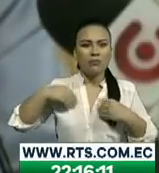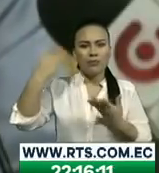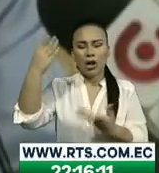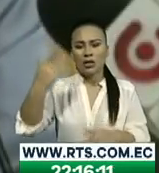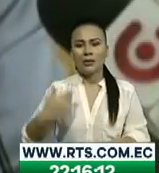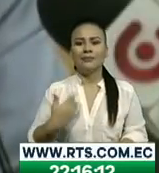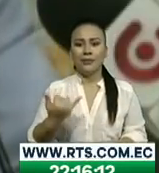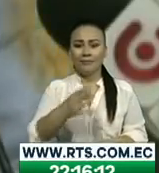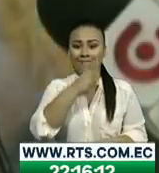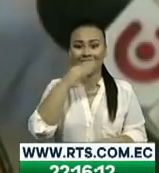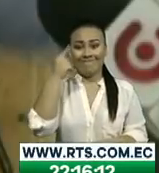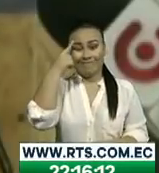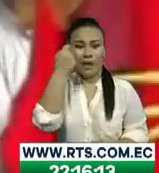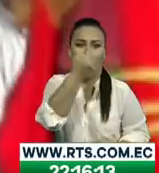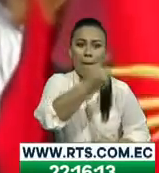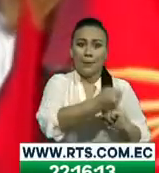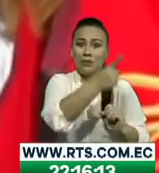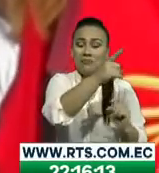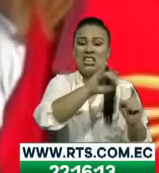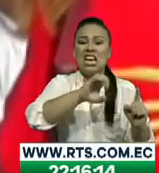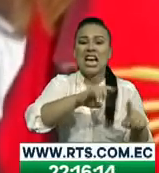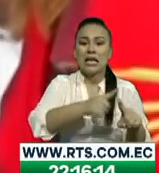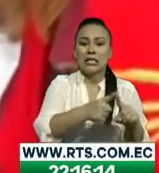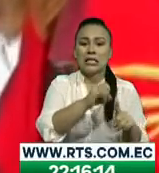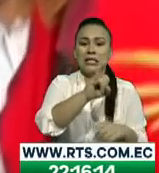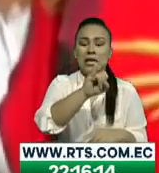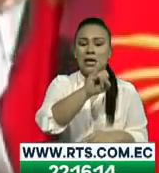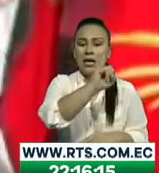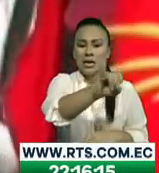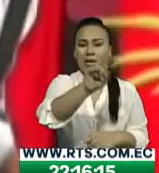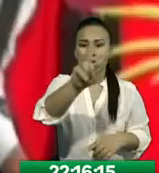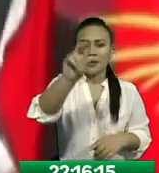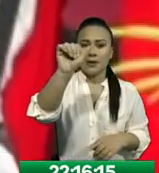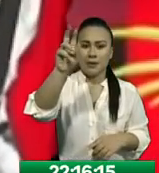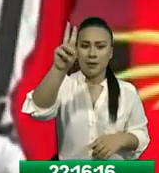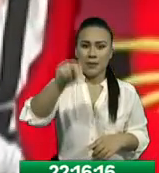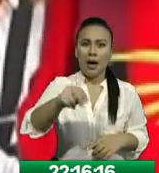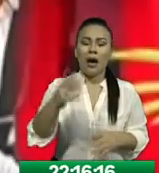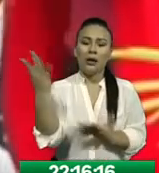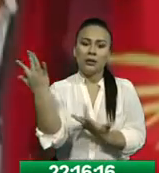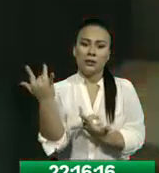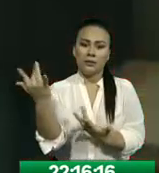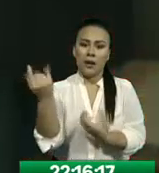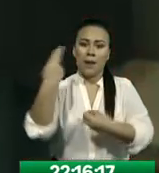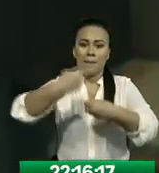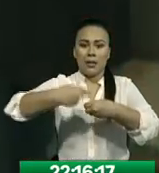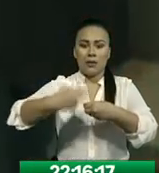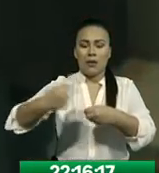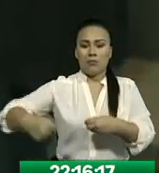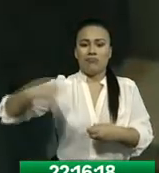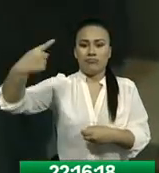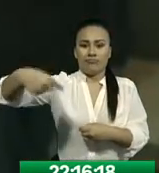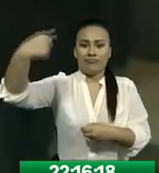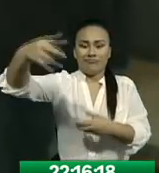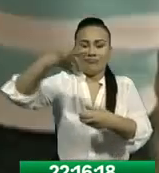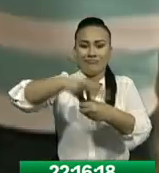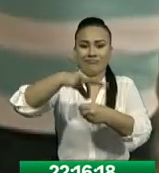el correísmo se arrima al partido del exministro y también opositor Iván Espinel, a la espera de poder participar en las elecciones